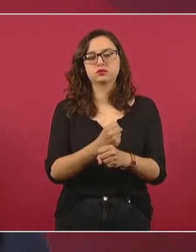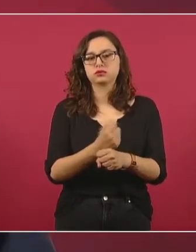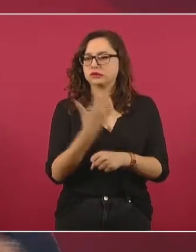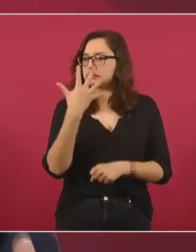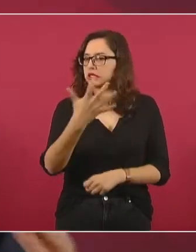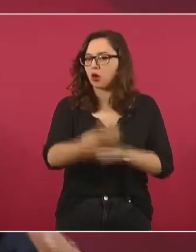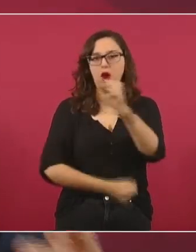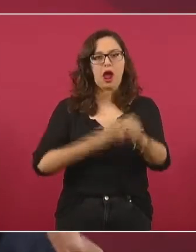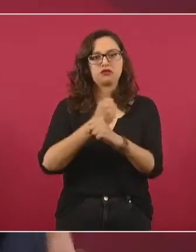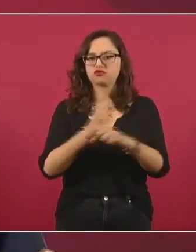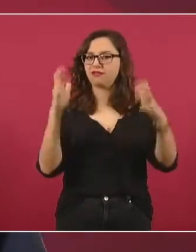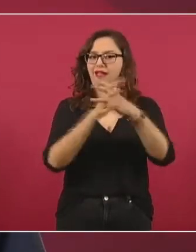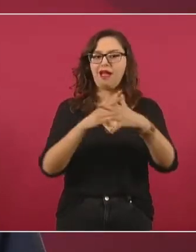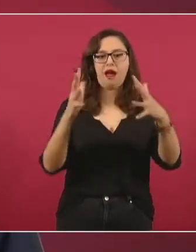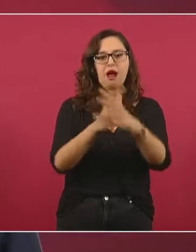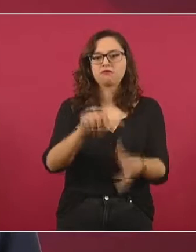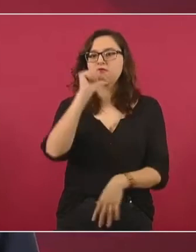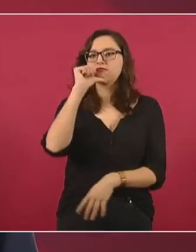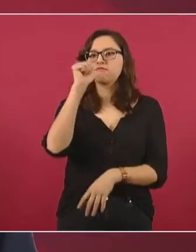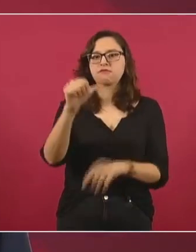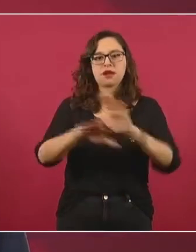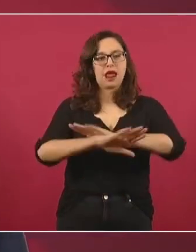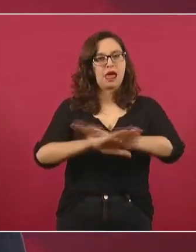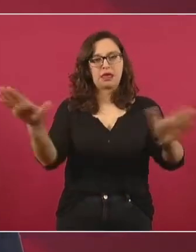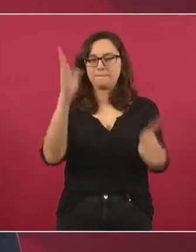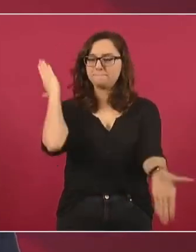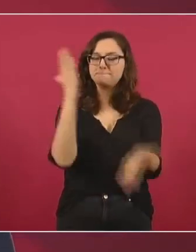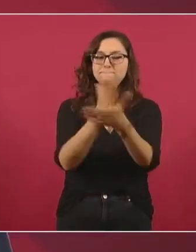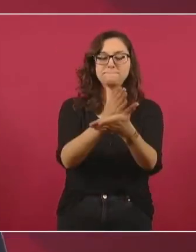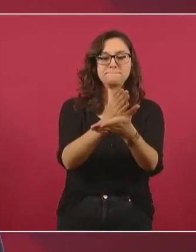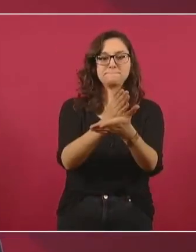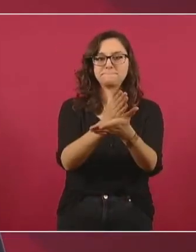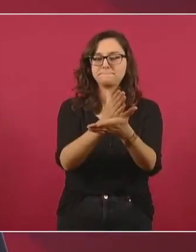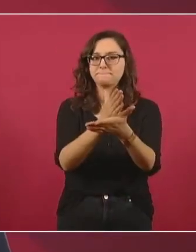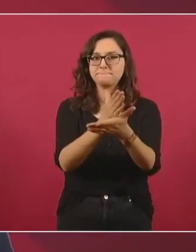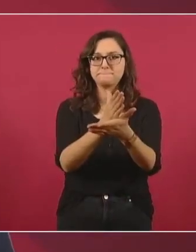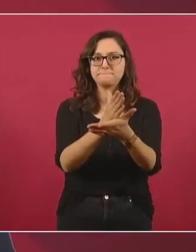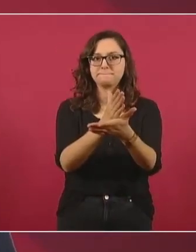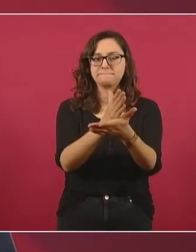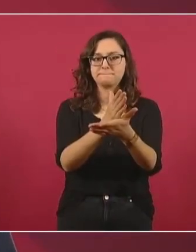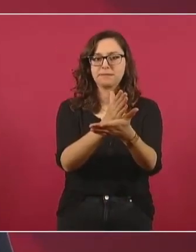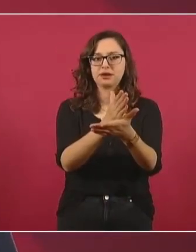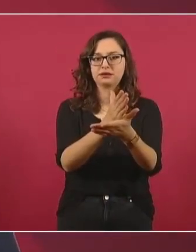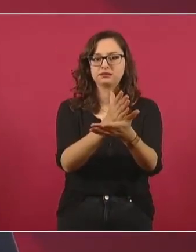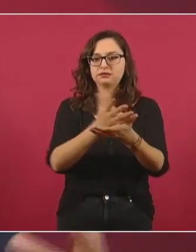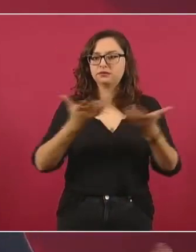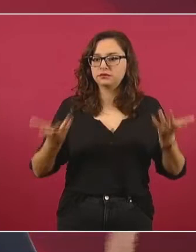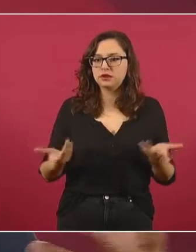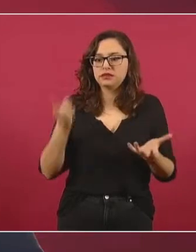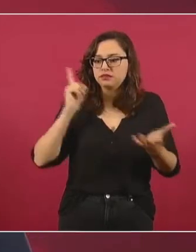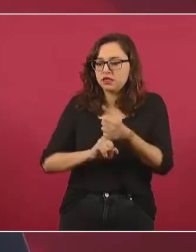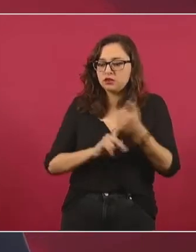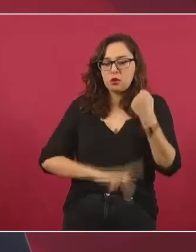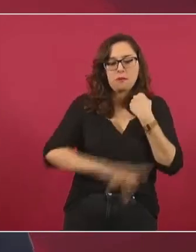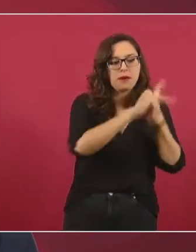para que los gobiernos de todo el mundo se dediquen a apoyar a sus pueblos, sobre todo